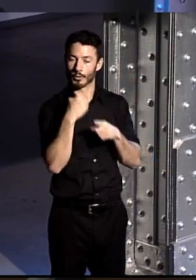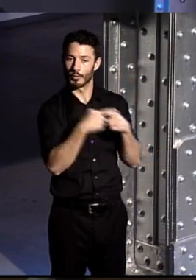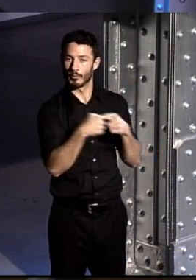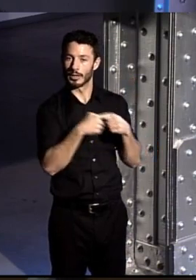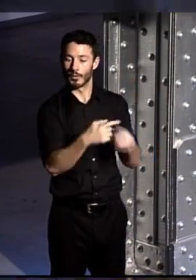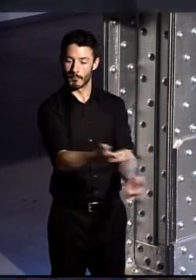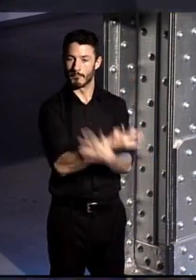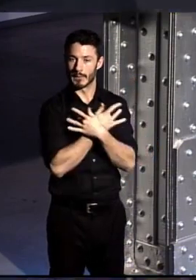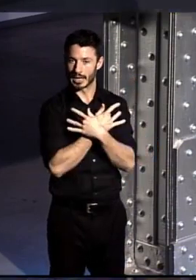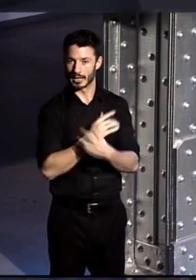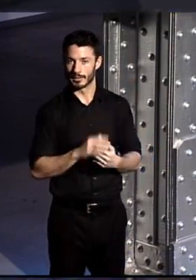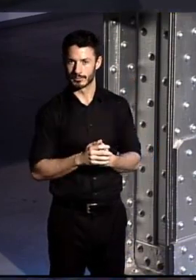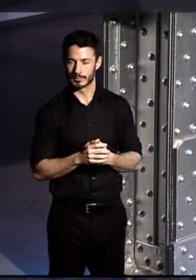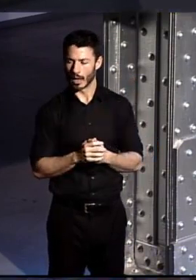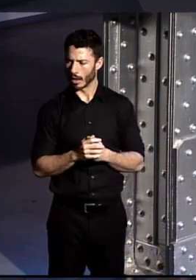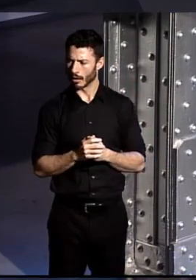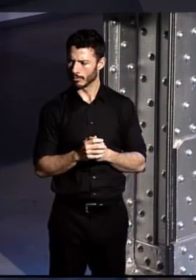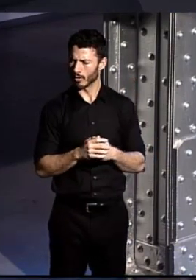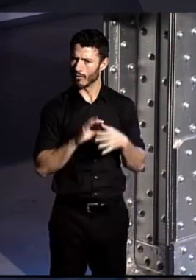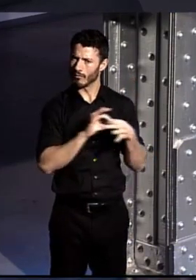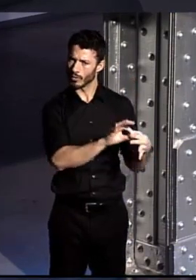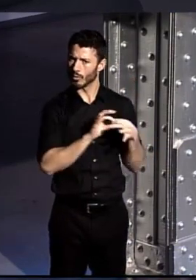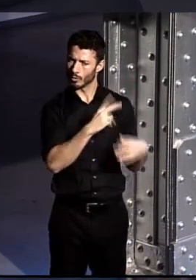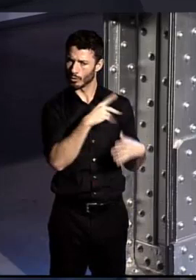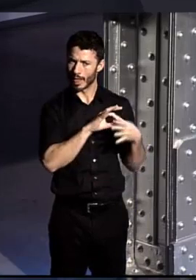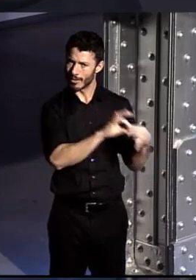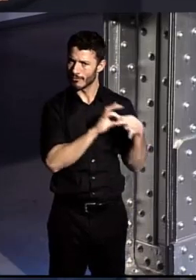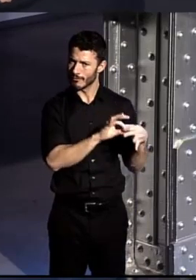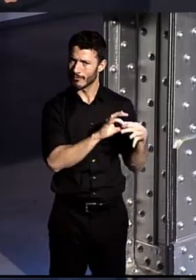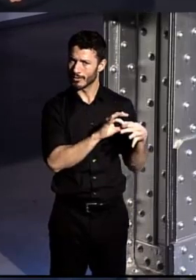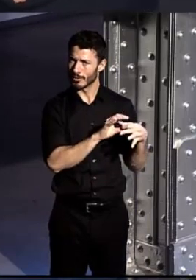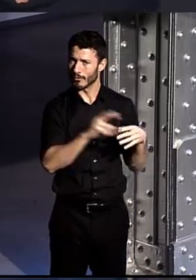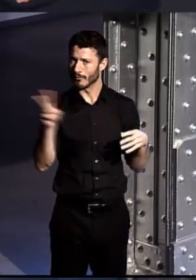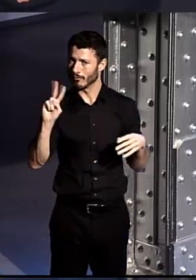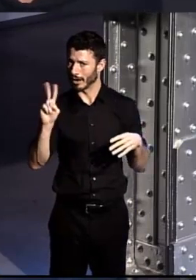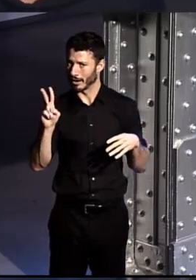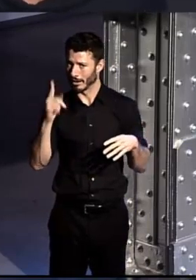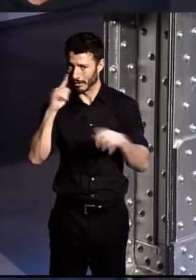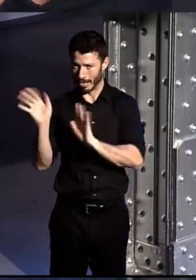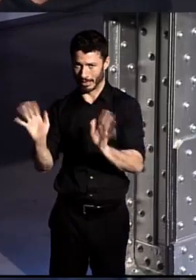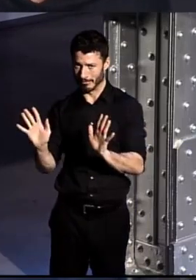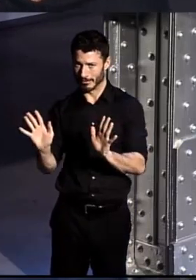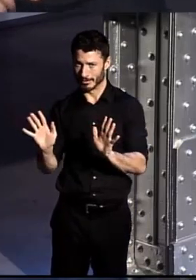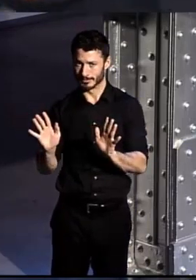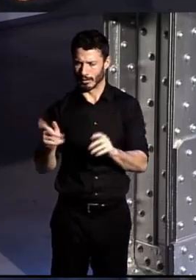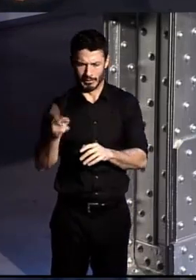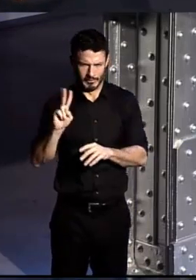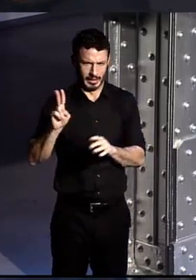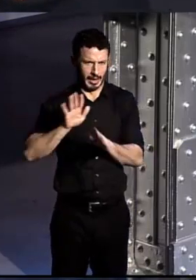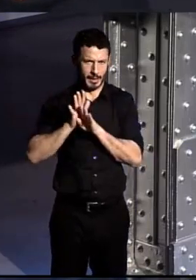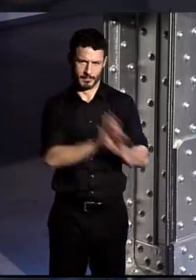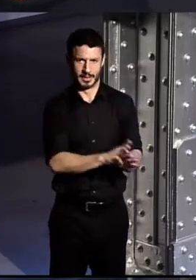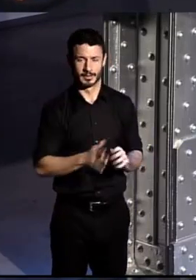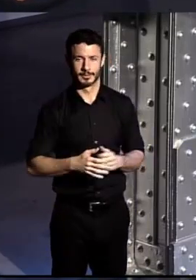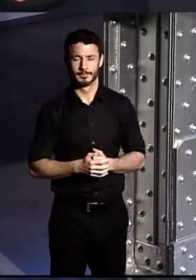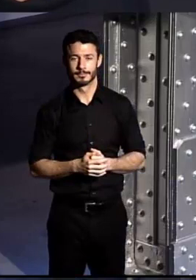Sí, pero... Entre tú y... Bueno, entre nosotras dos que no tiene nada que ver con Verne en este caso. No tiene nada que ver con Verne. Pero así se construyen